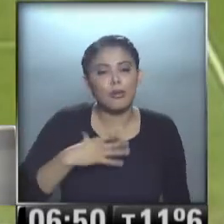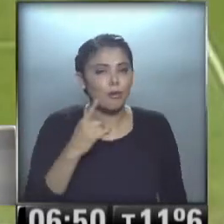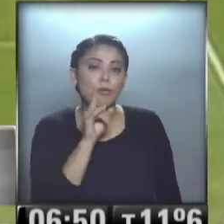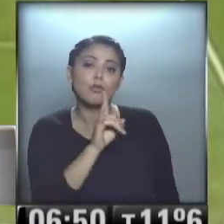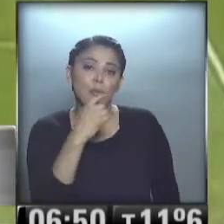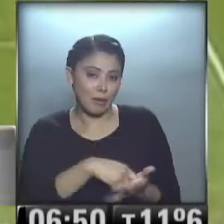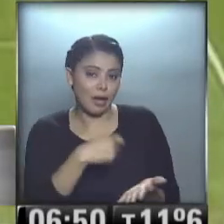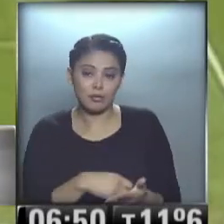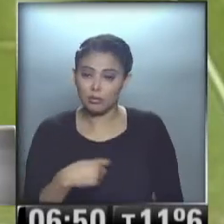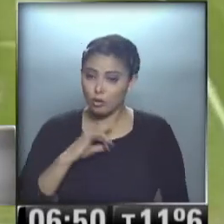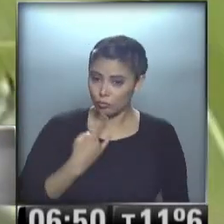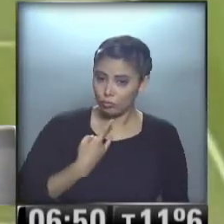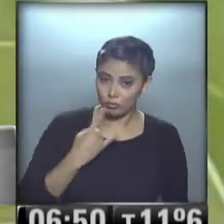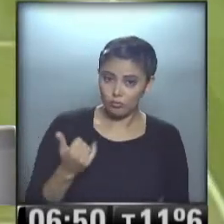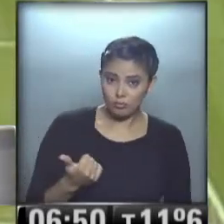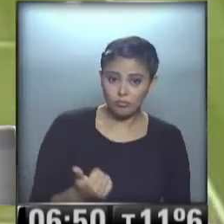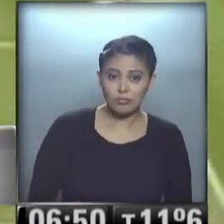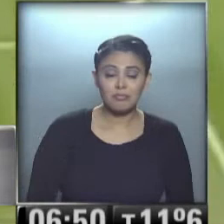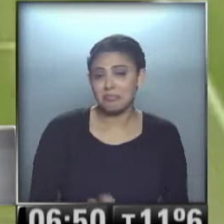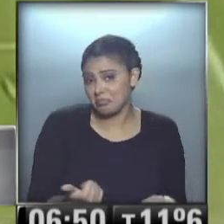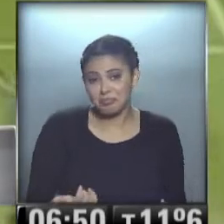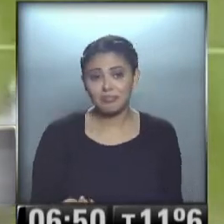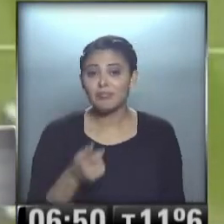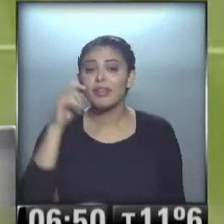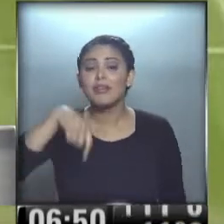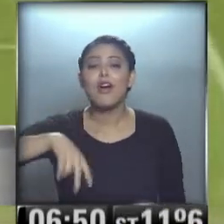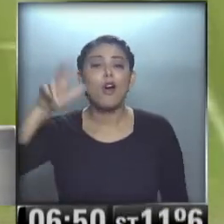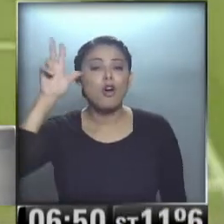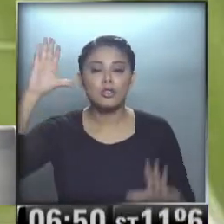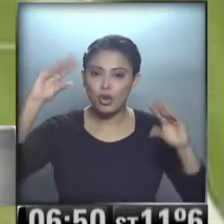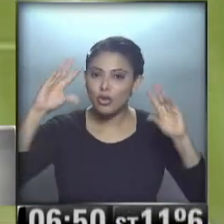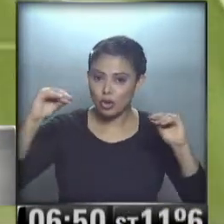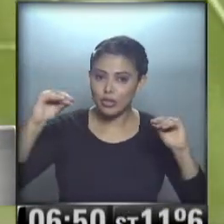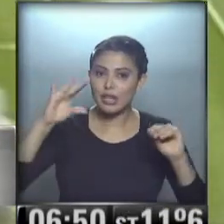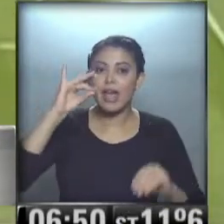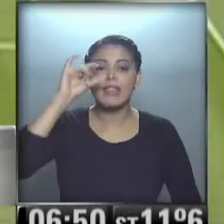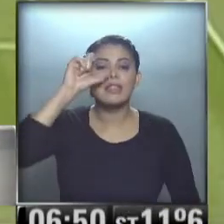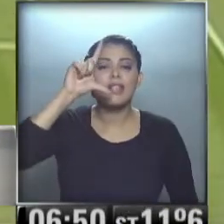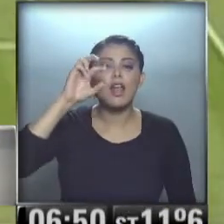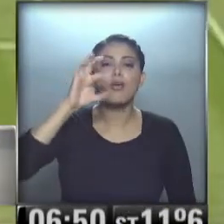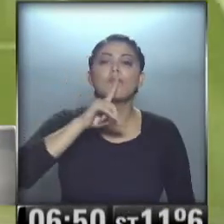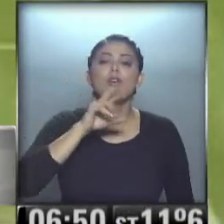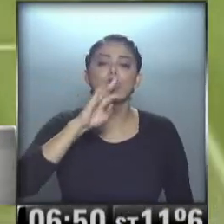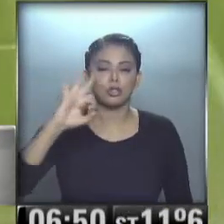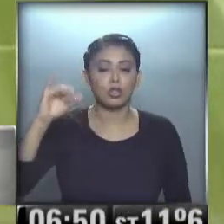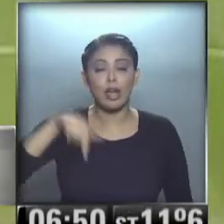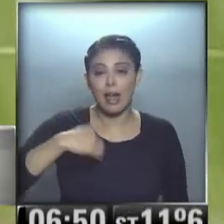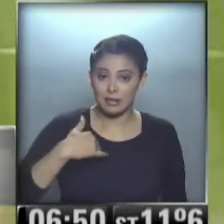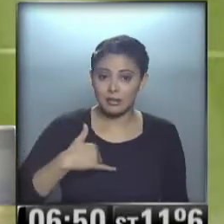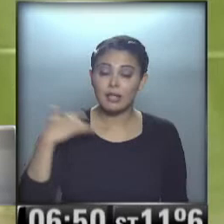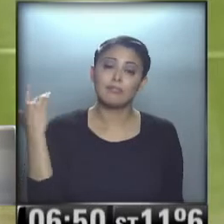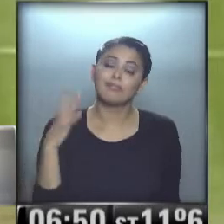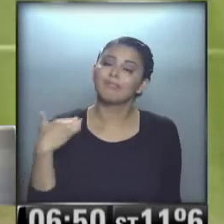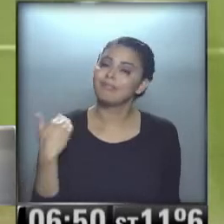vos. Invito yo, quedate tranquila. Ah, fantástico. Bueno, a las 20 horas, Juan Martín del Potro, el gusto de tenerlo en nuestro país. Lamentablemente no lo